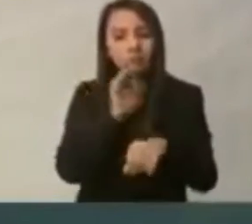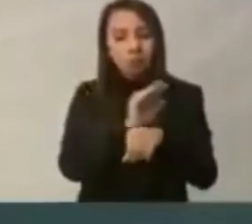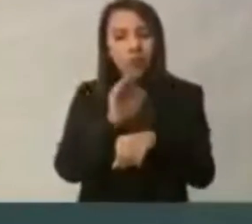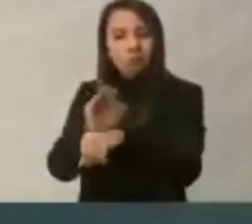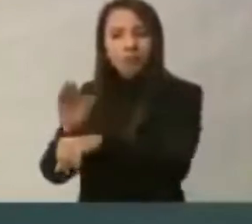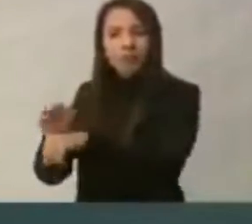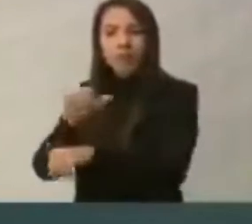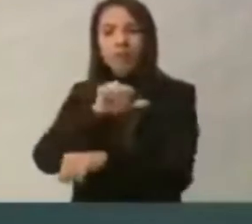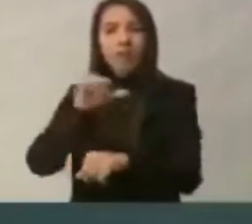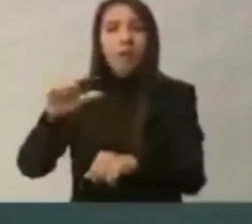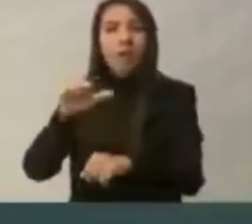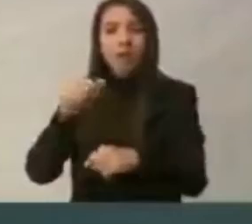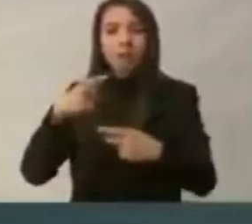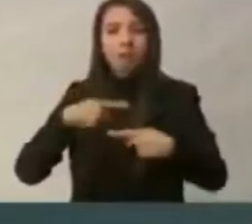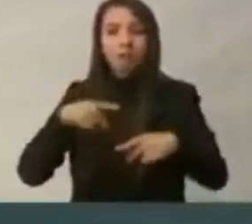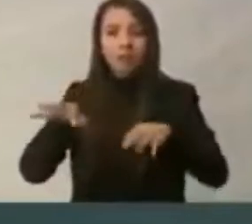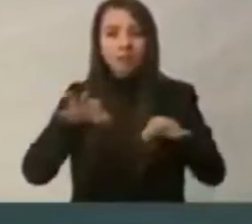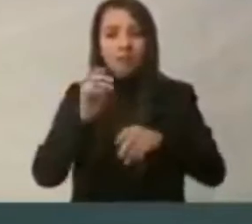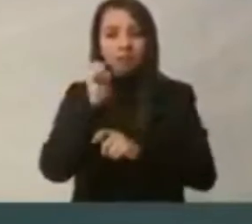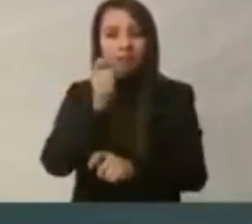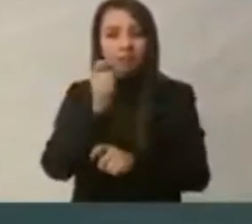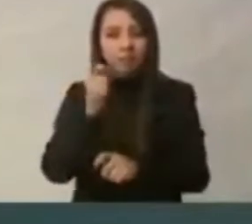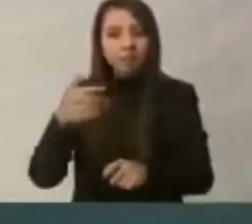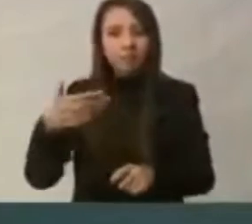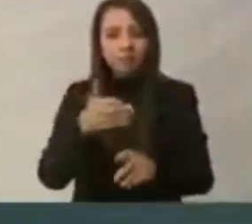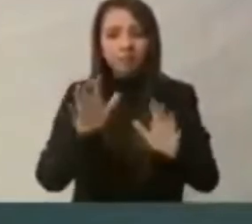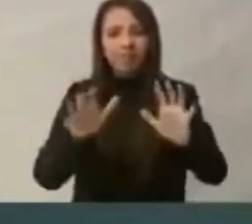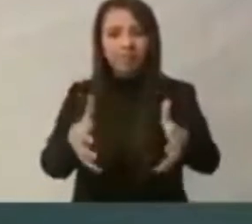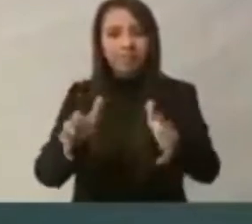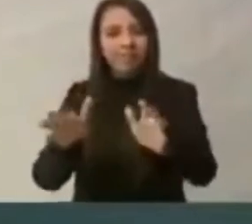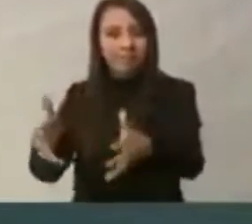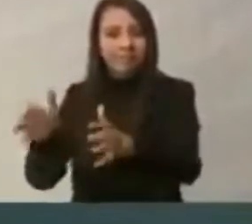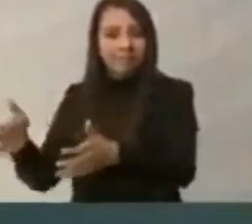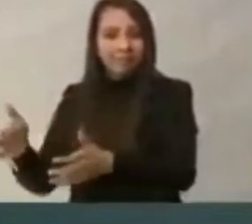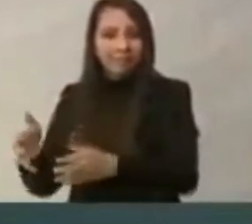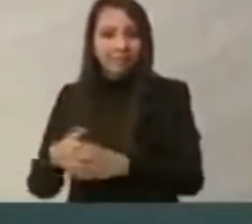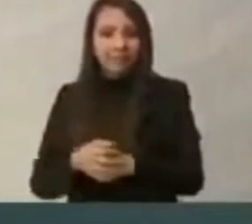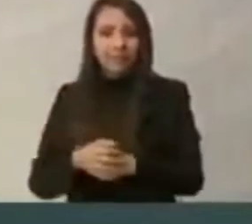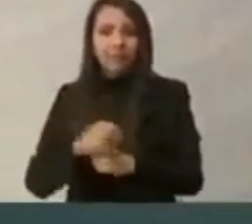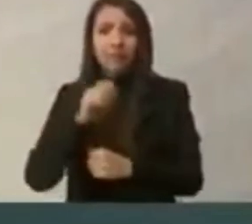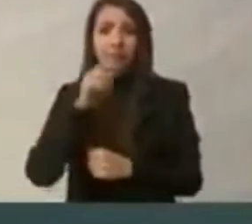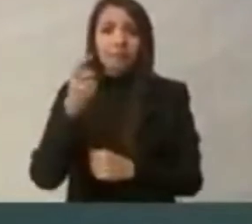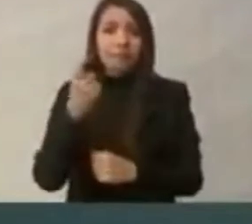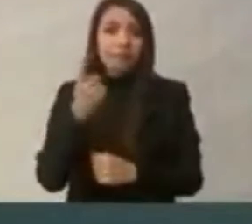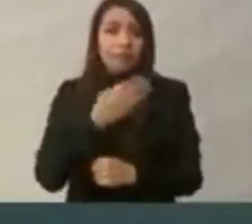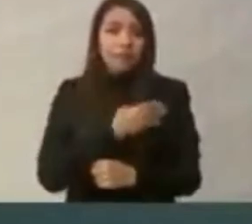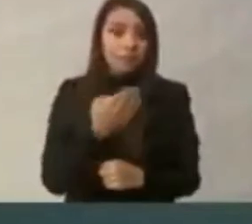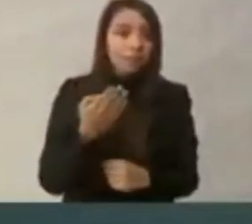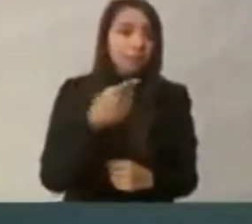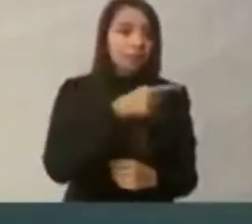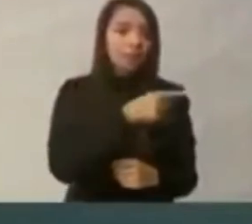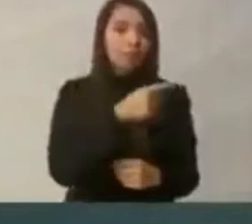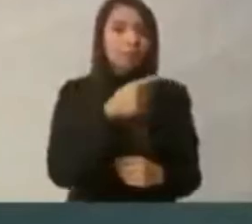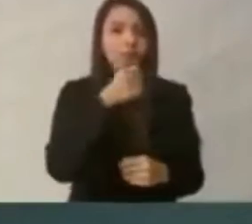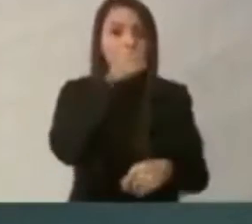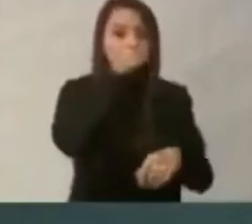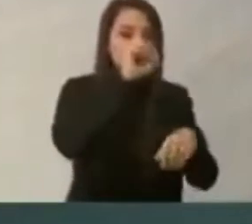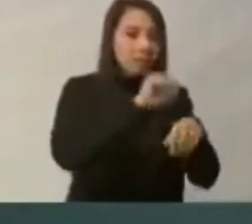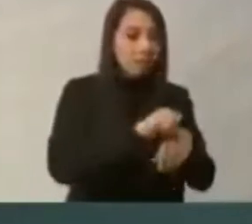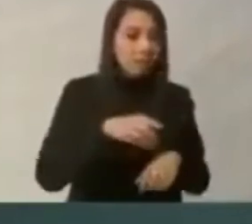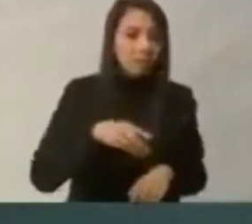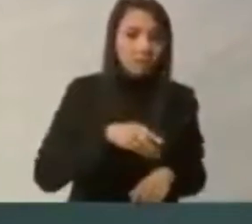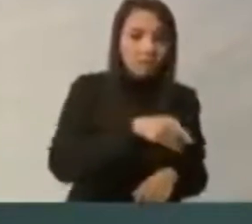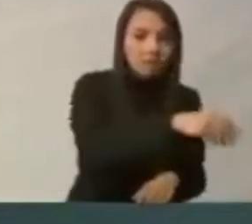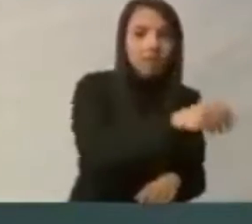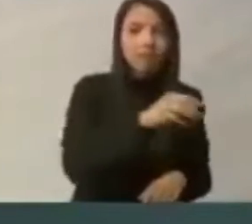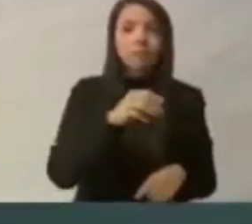Y qué bien que tanto la Secretaría de Agricultura, la Comisión de Pesca, la